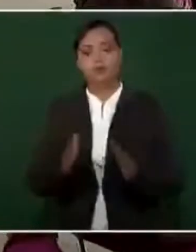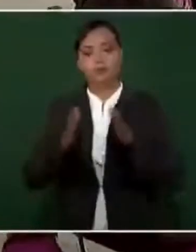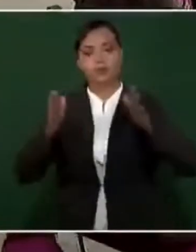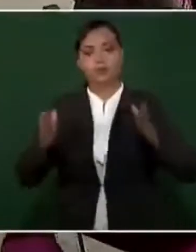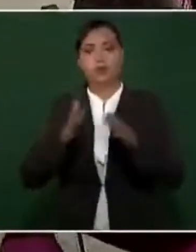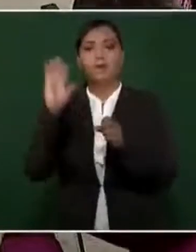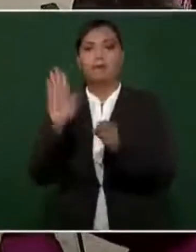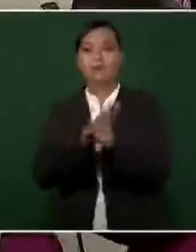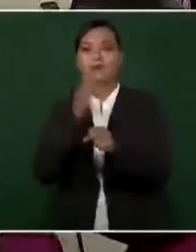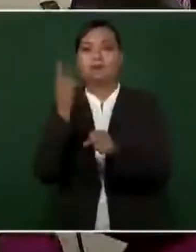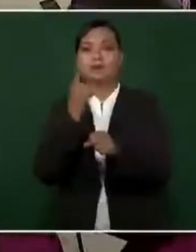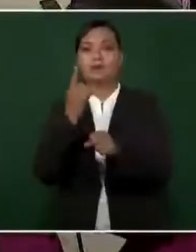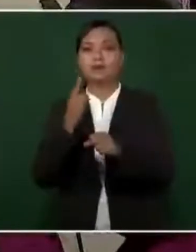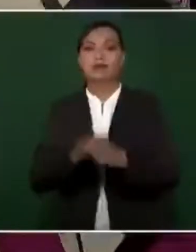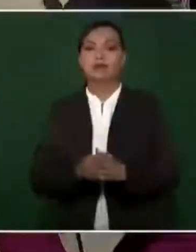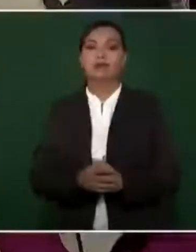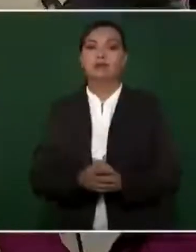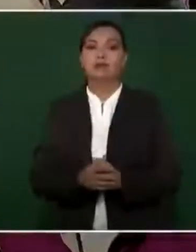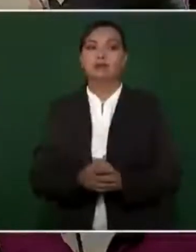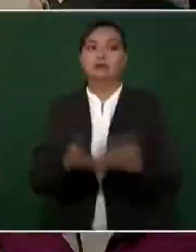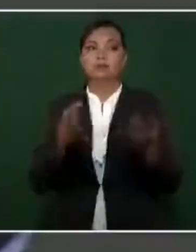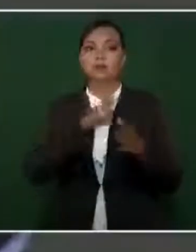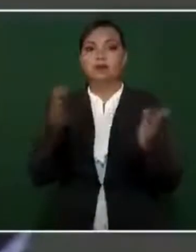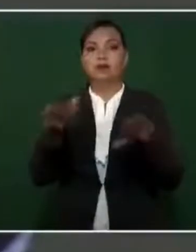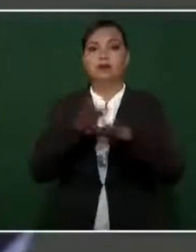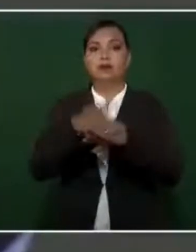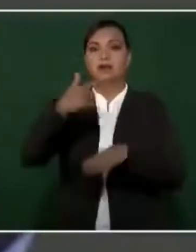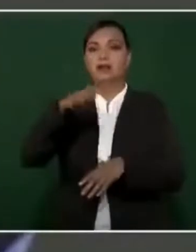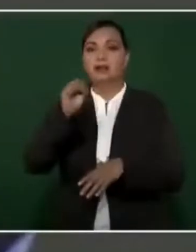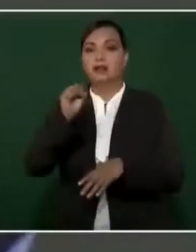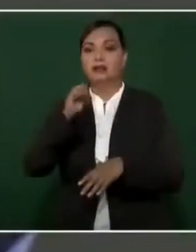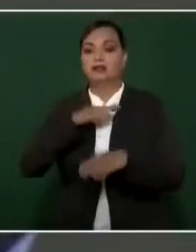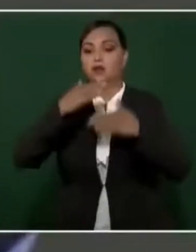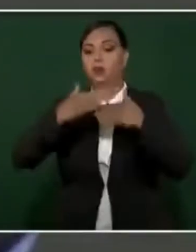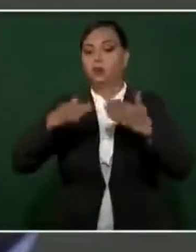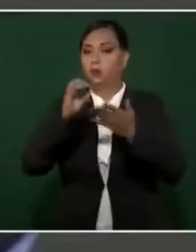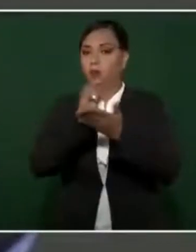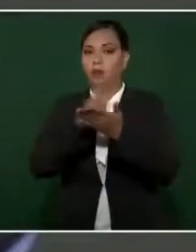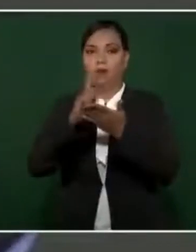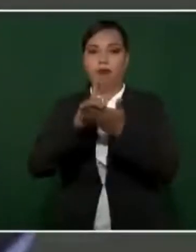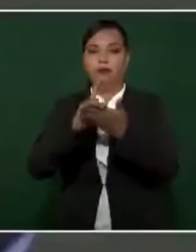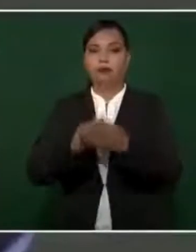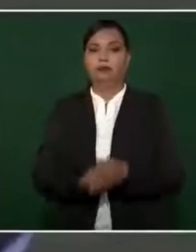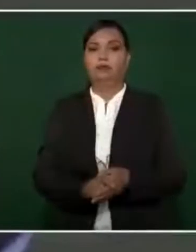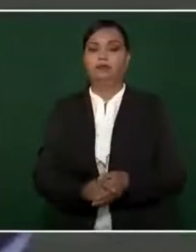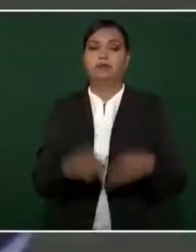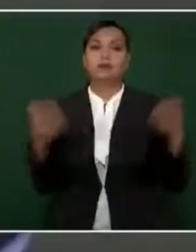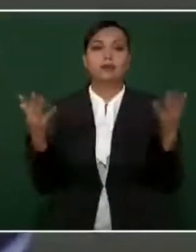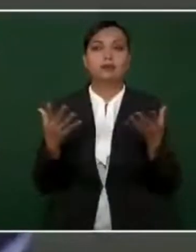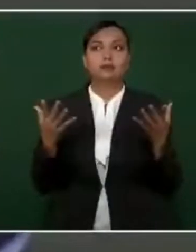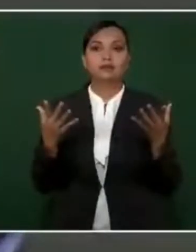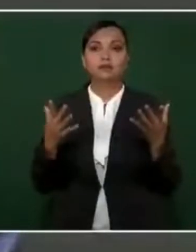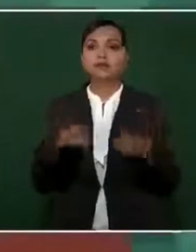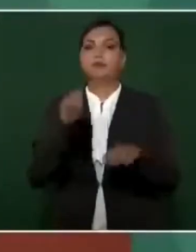porque se va a procesar el gas, se va a